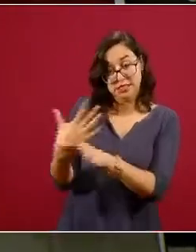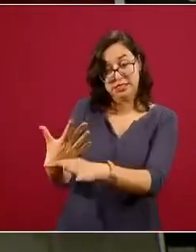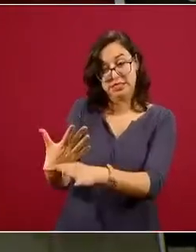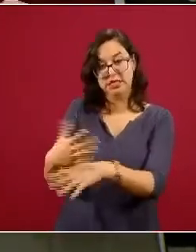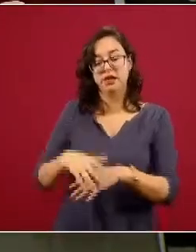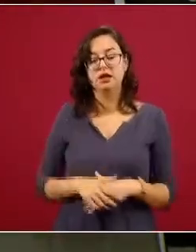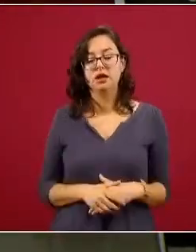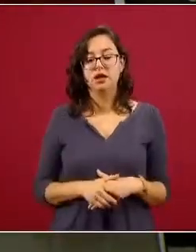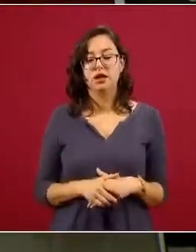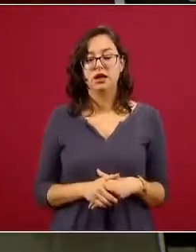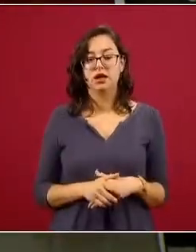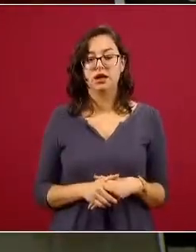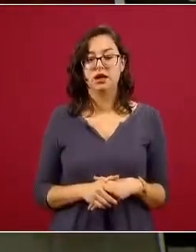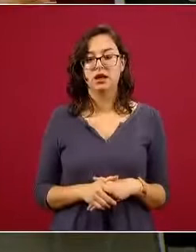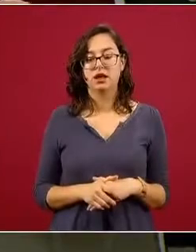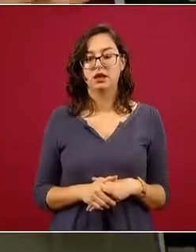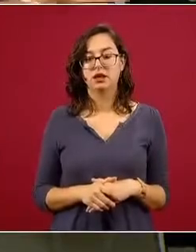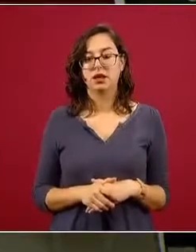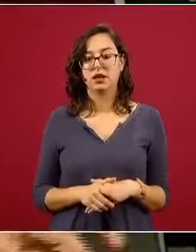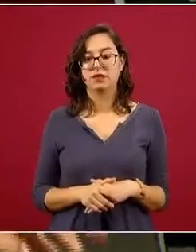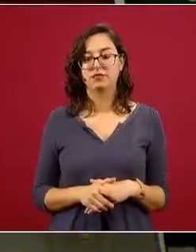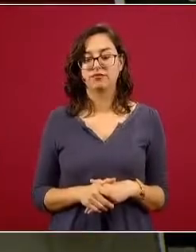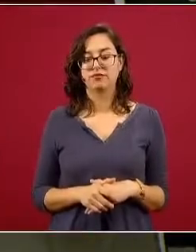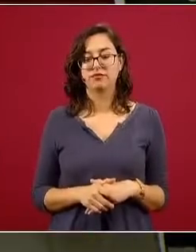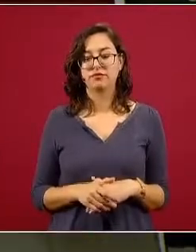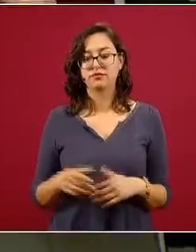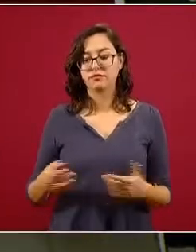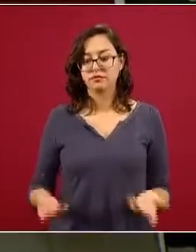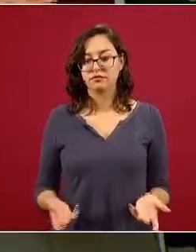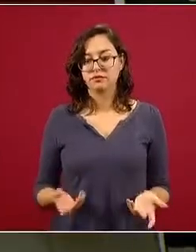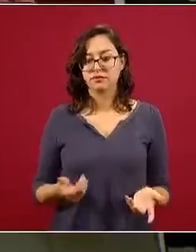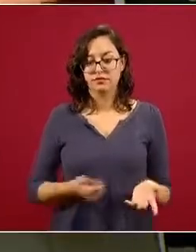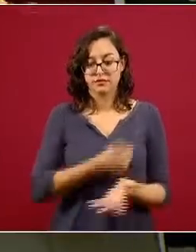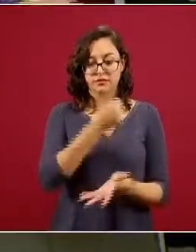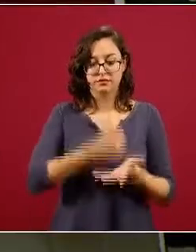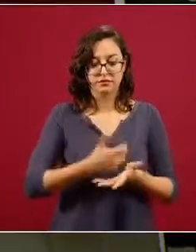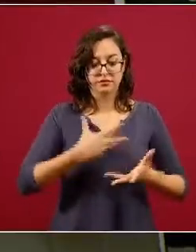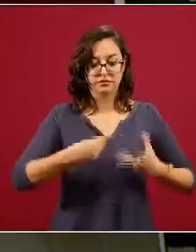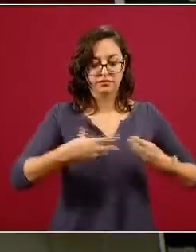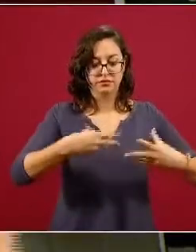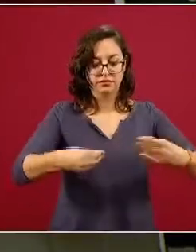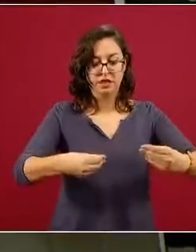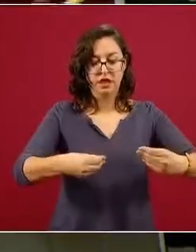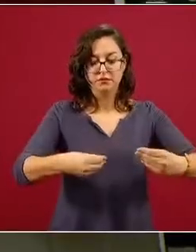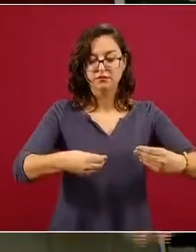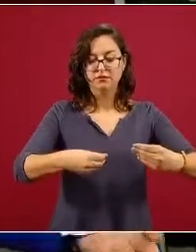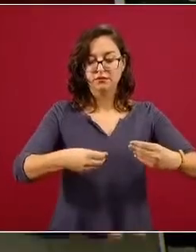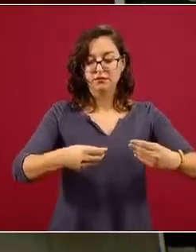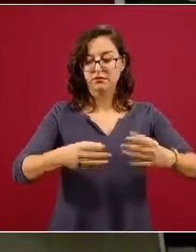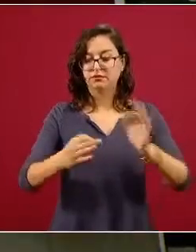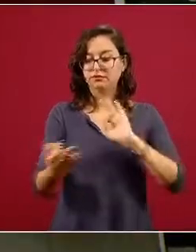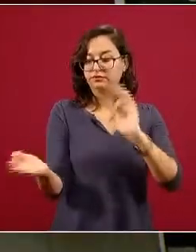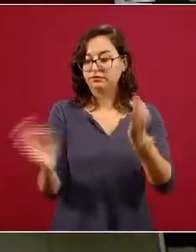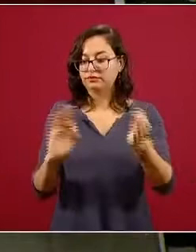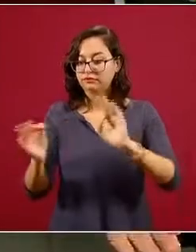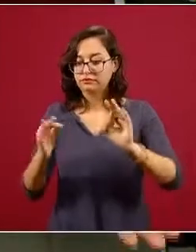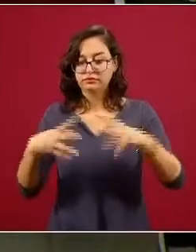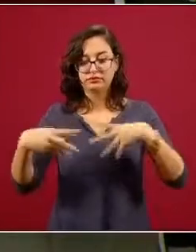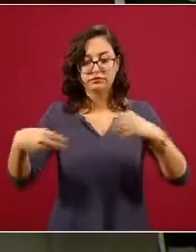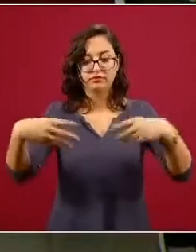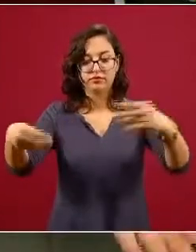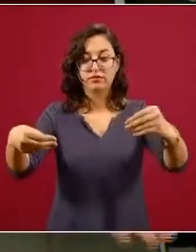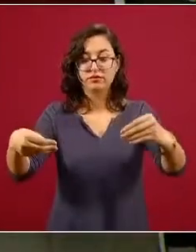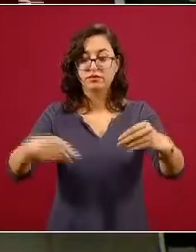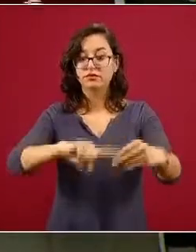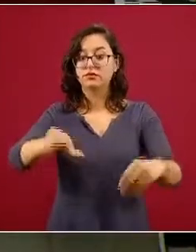había pasado la transmisión a las ciudades, bueno, de las ciudades a las periferias y de ahí a